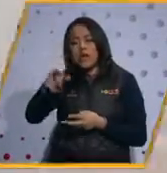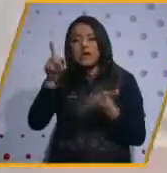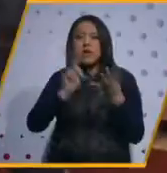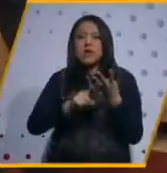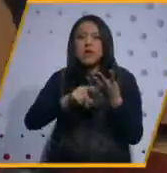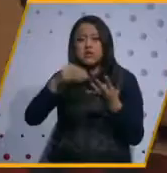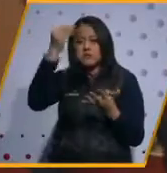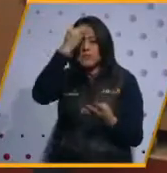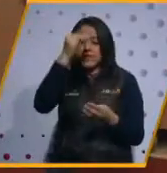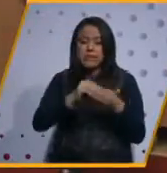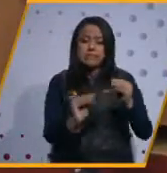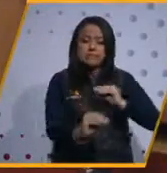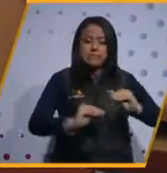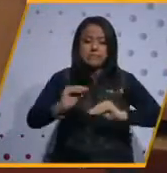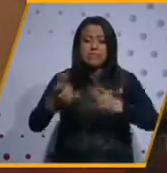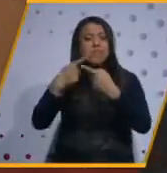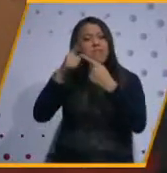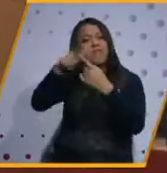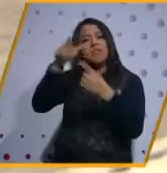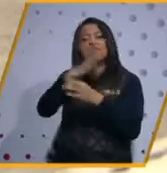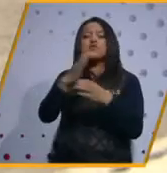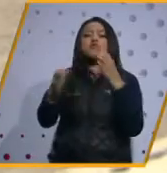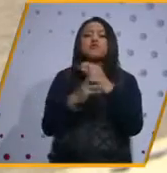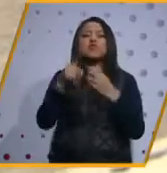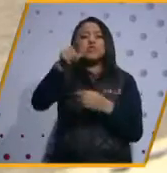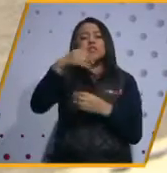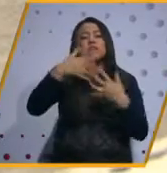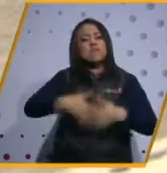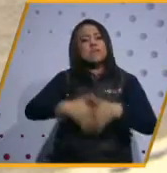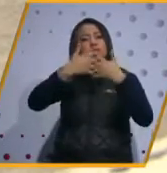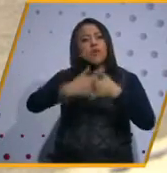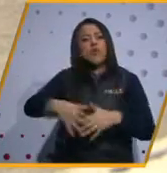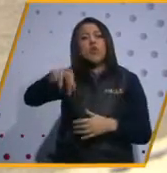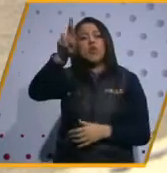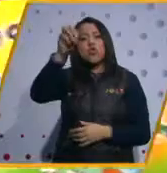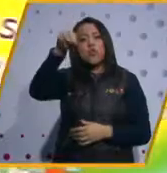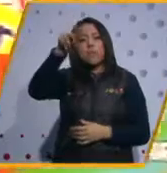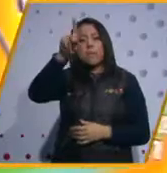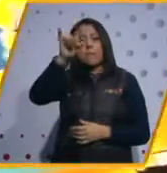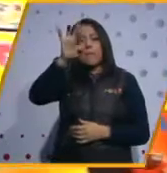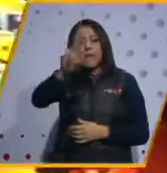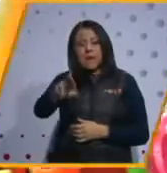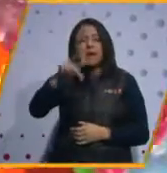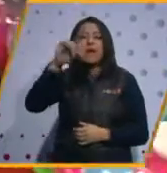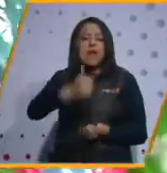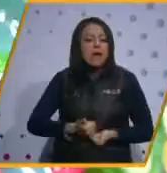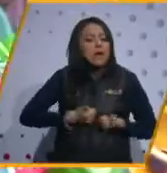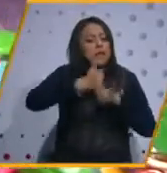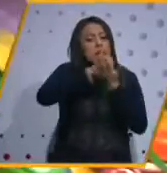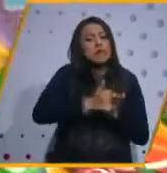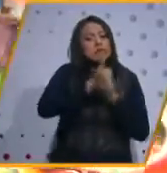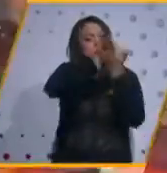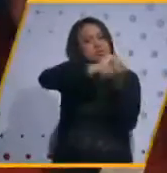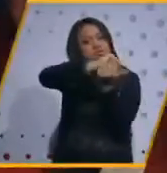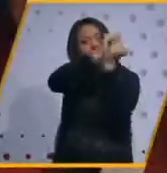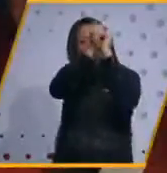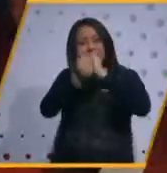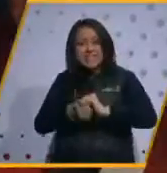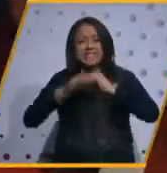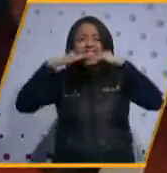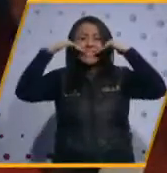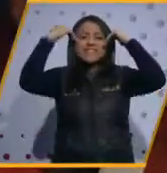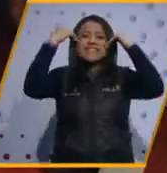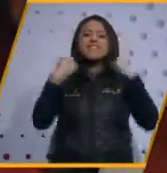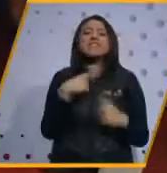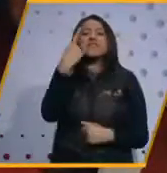rompecabezas. Así, Industria Romper contribuye para juntos llegar al tesoro, lograr millones de sonrisas.